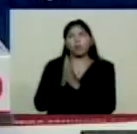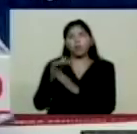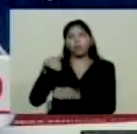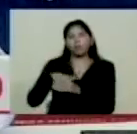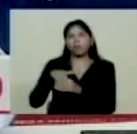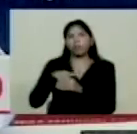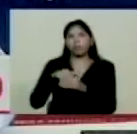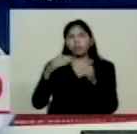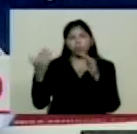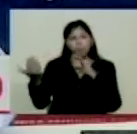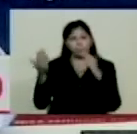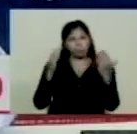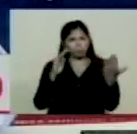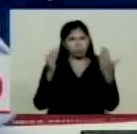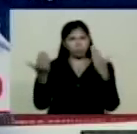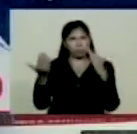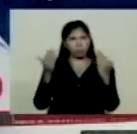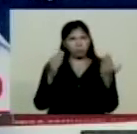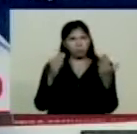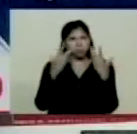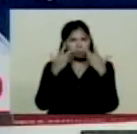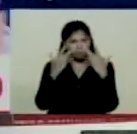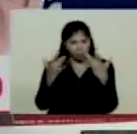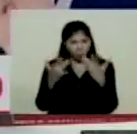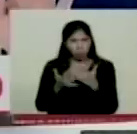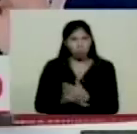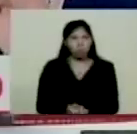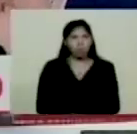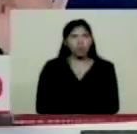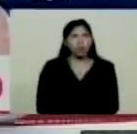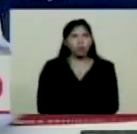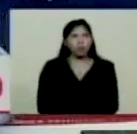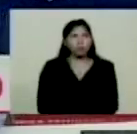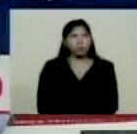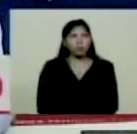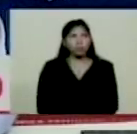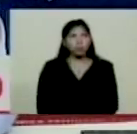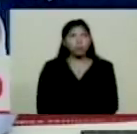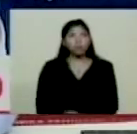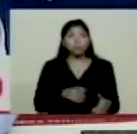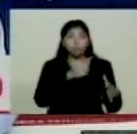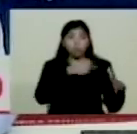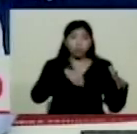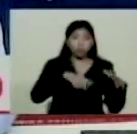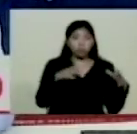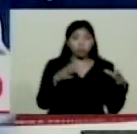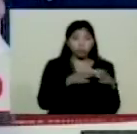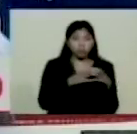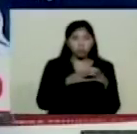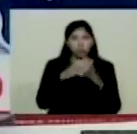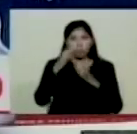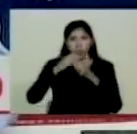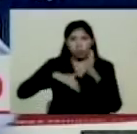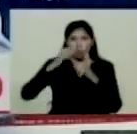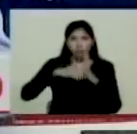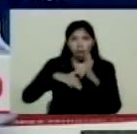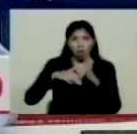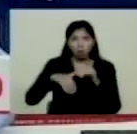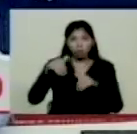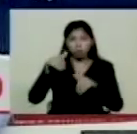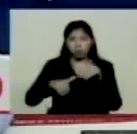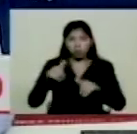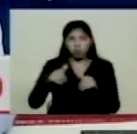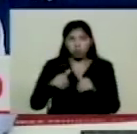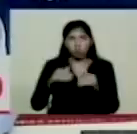Contrasta lo que hicieron con las personas que organizaron un evento electoral en Cataluña con lo que hizo el Plan República